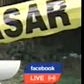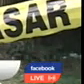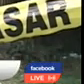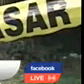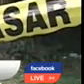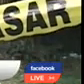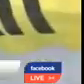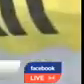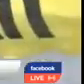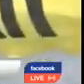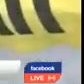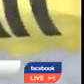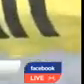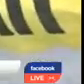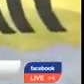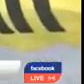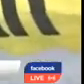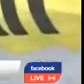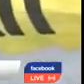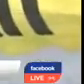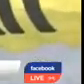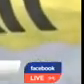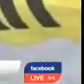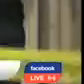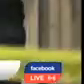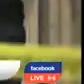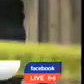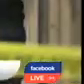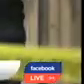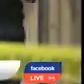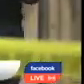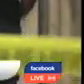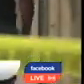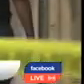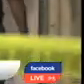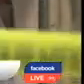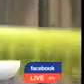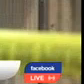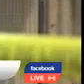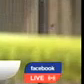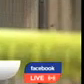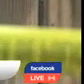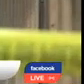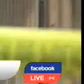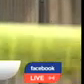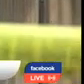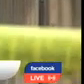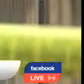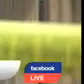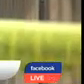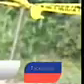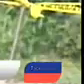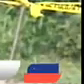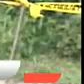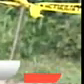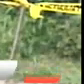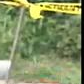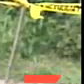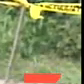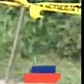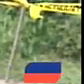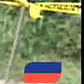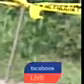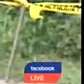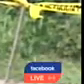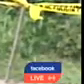Un policía fue asesinado por pandilleros en Nueva Concepción, en el departamento de Chalatenango, mientras la Asamblea Legislativa extenderá un